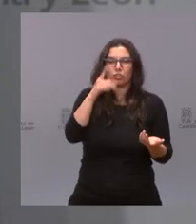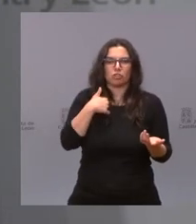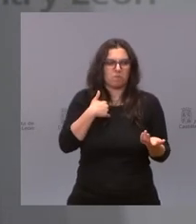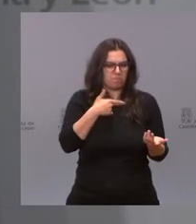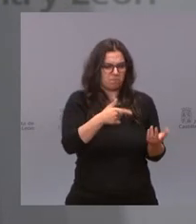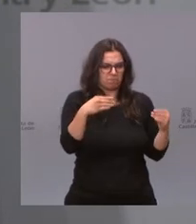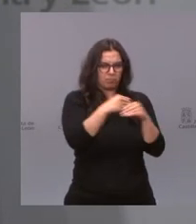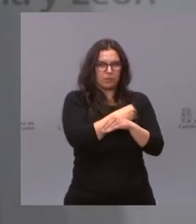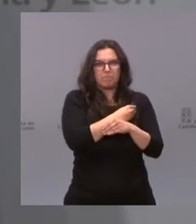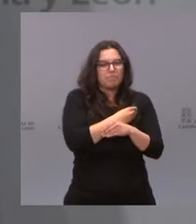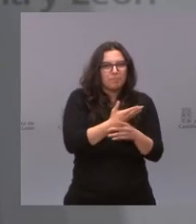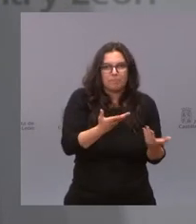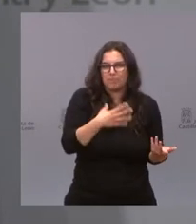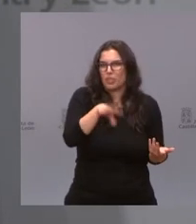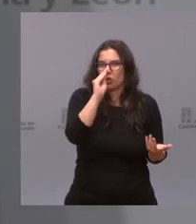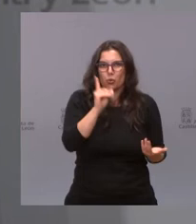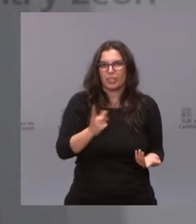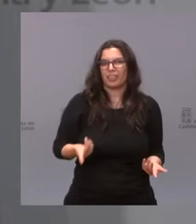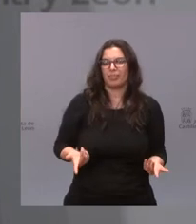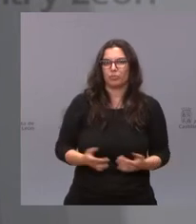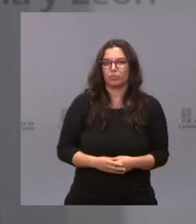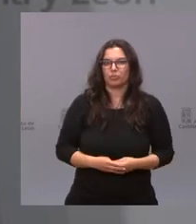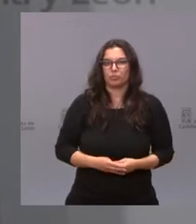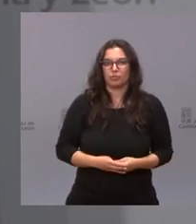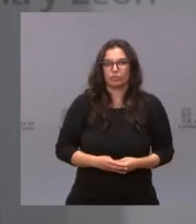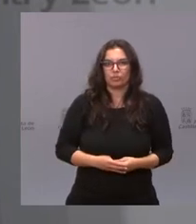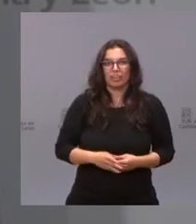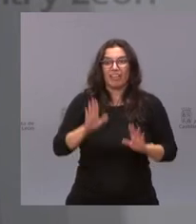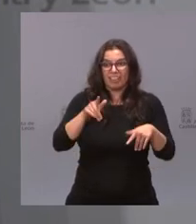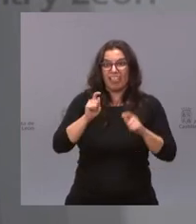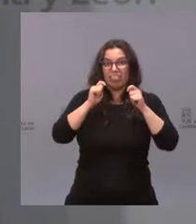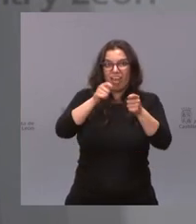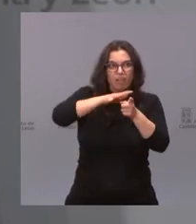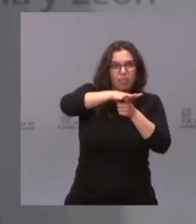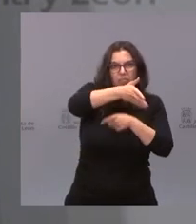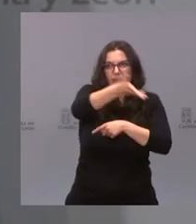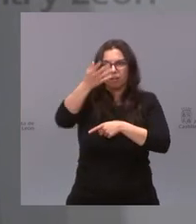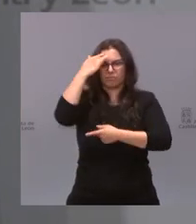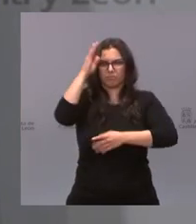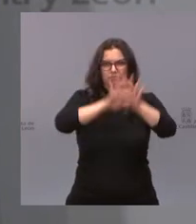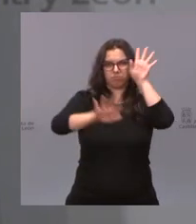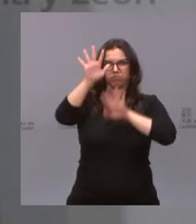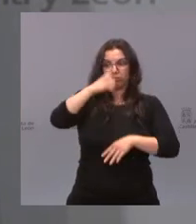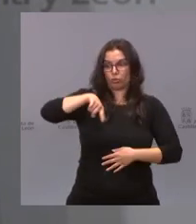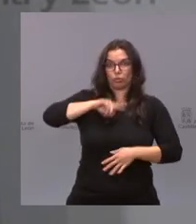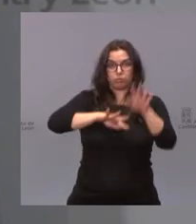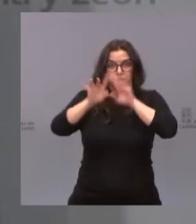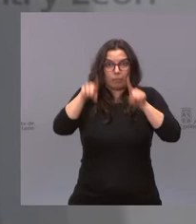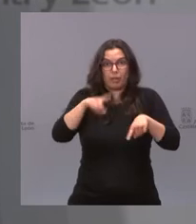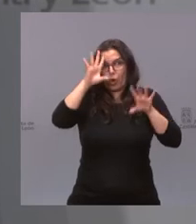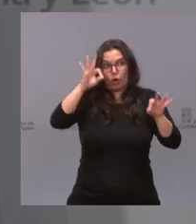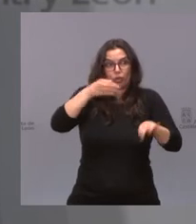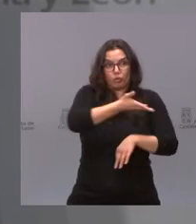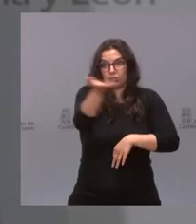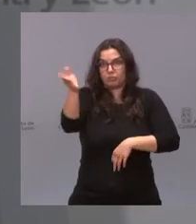comprender una decisión. Me dicen, es que vamos a generar confusión en la población. Pero si es que estamos confundidos nosotros, ¿cómo lo vamos a